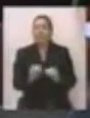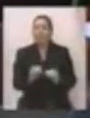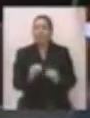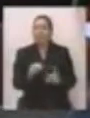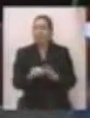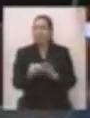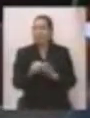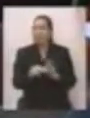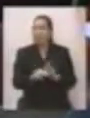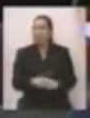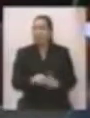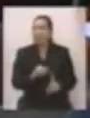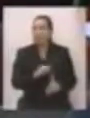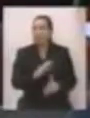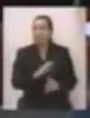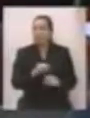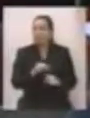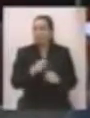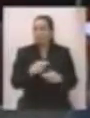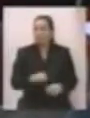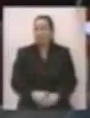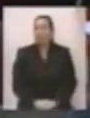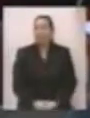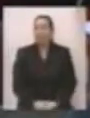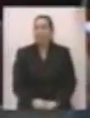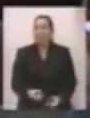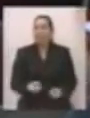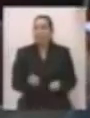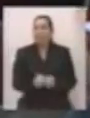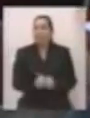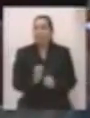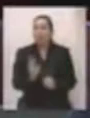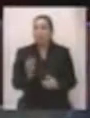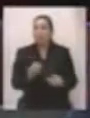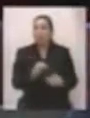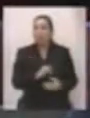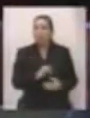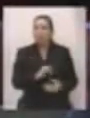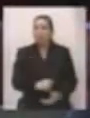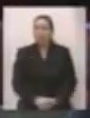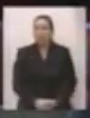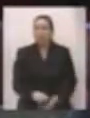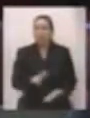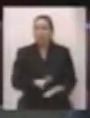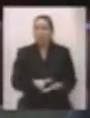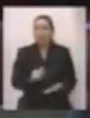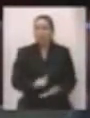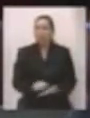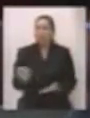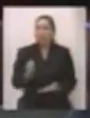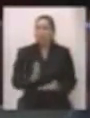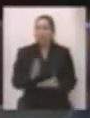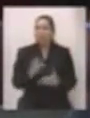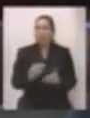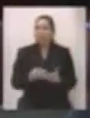la presente norma en las instituciones del sector público se financia con cargo a su presupuesto institucional aprobado y sin